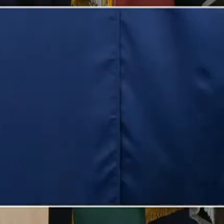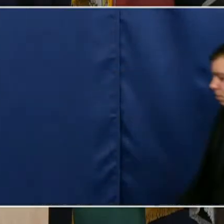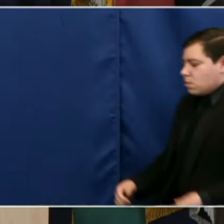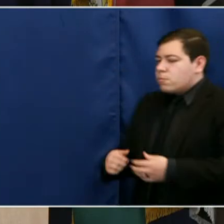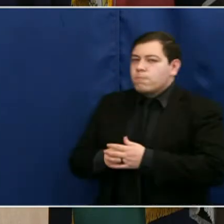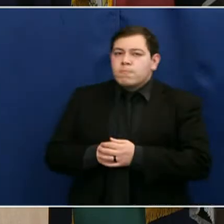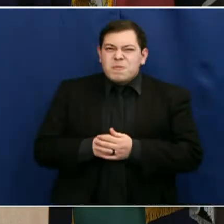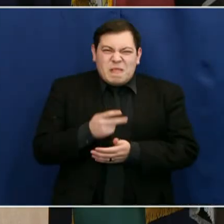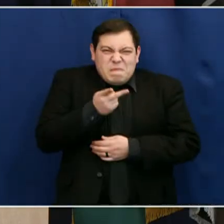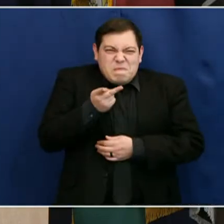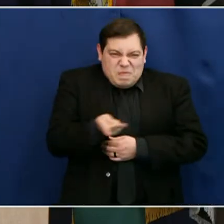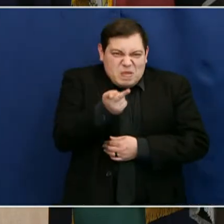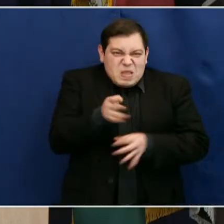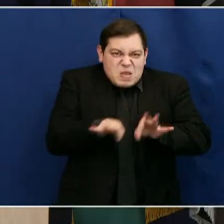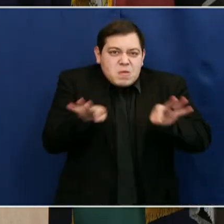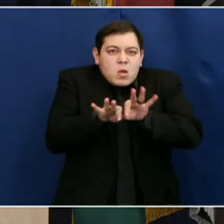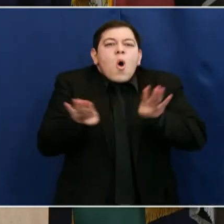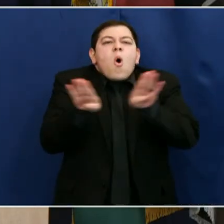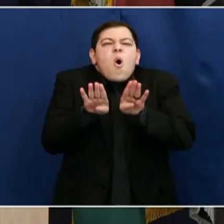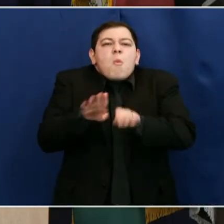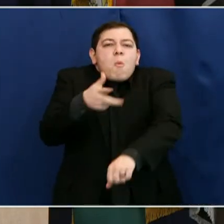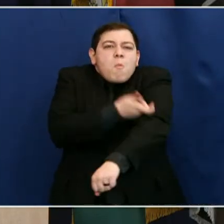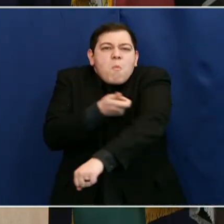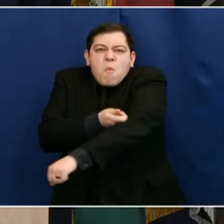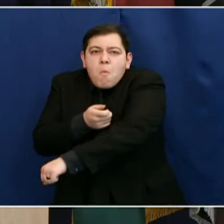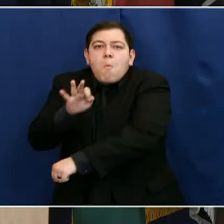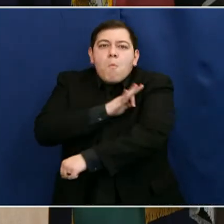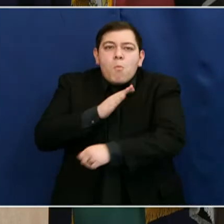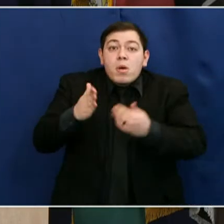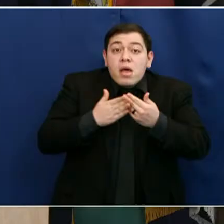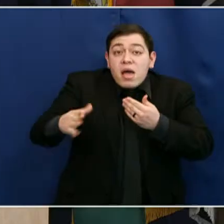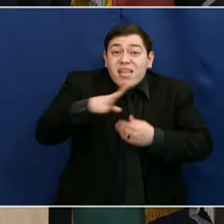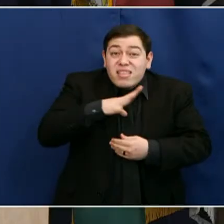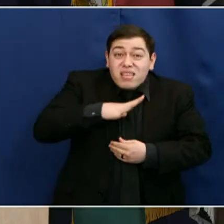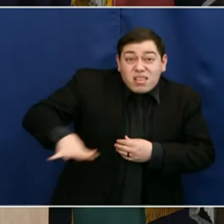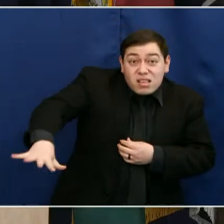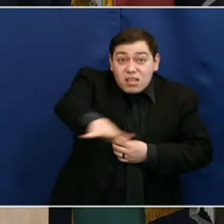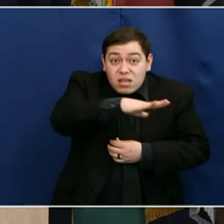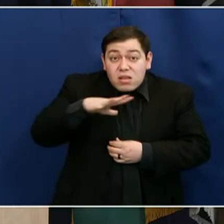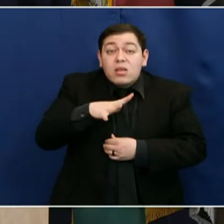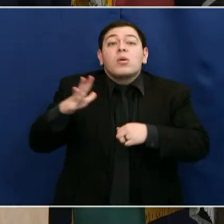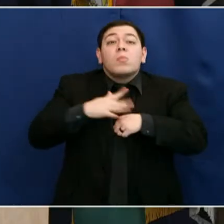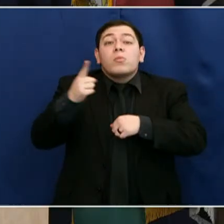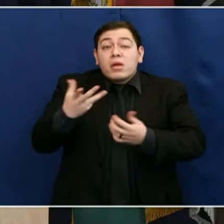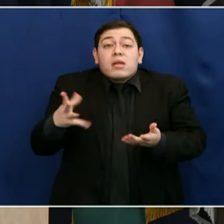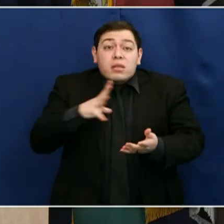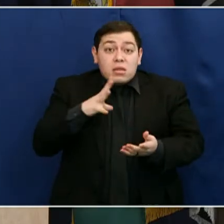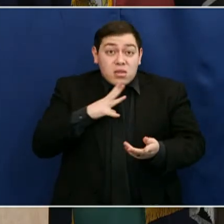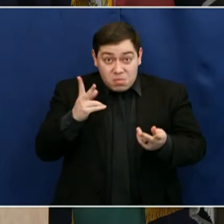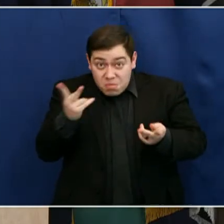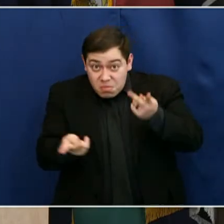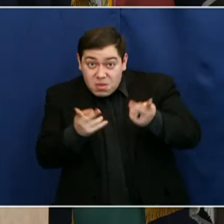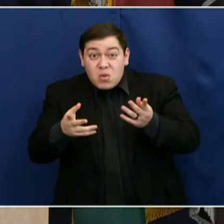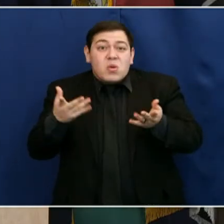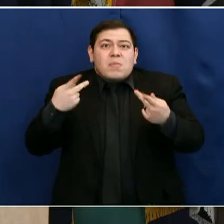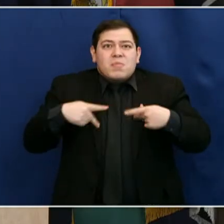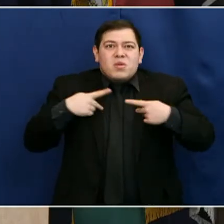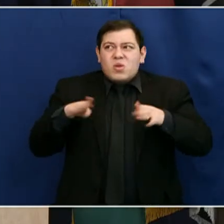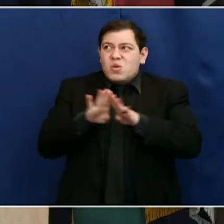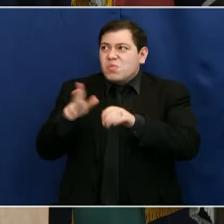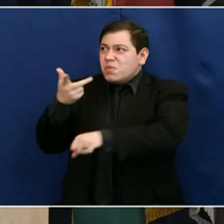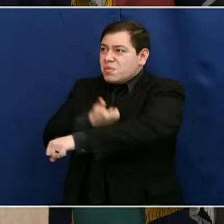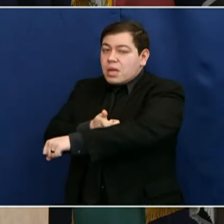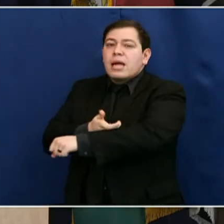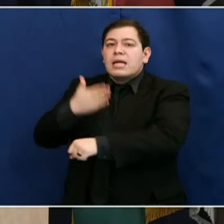hacer nosotros con las vacunas y cómo vamos a tener más vacunas en el condado. Estamos abogando para que existan más vacunas, como sabemos que